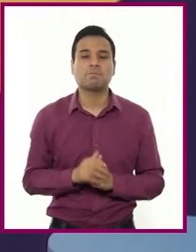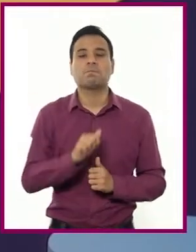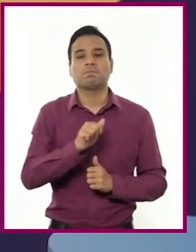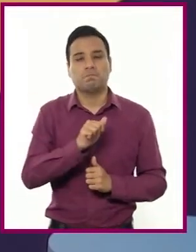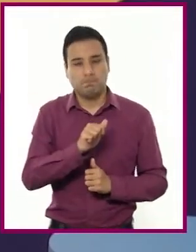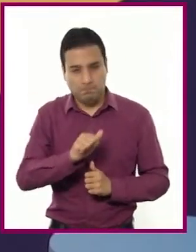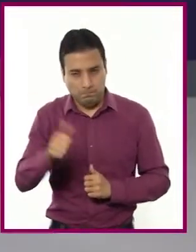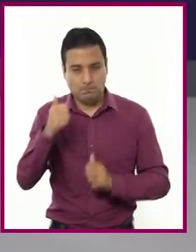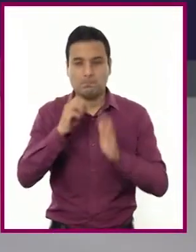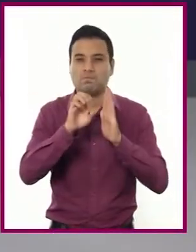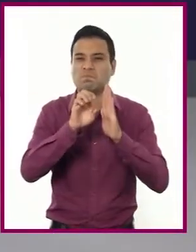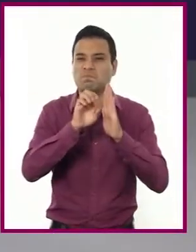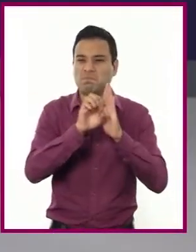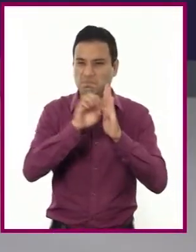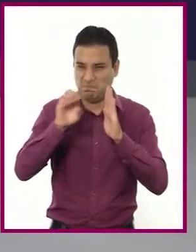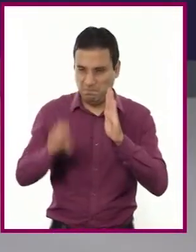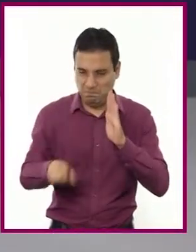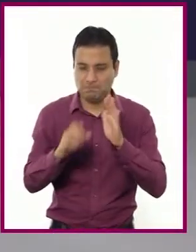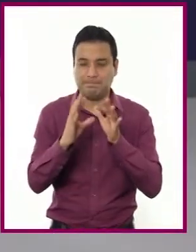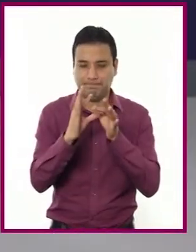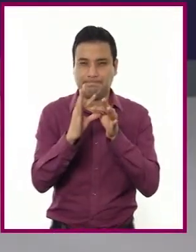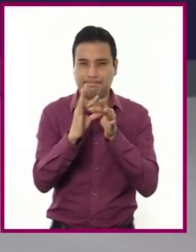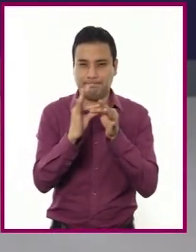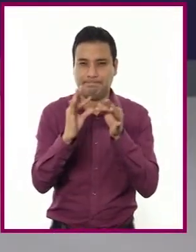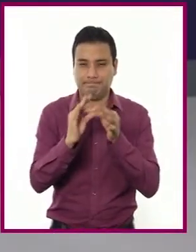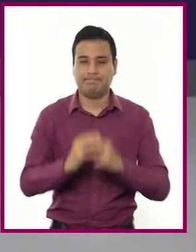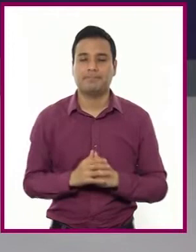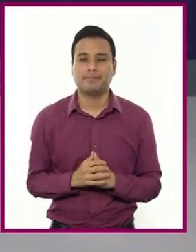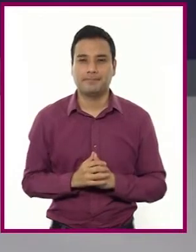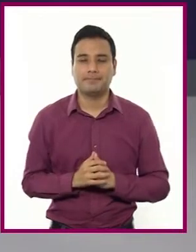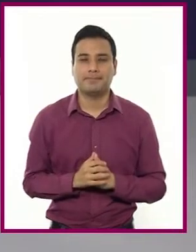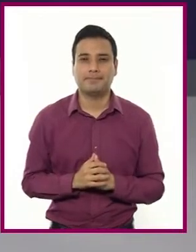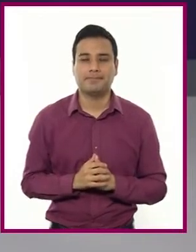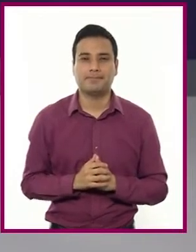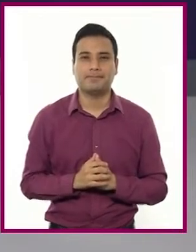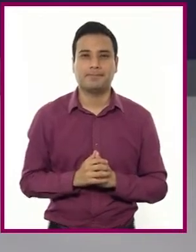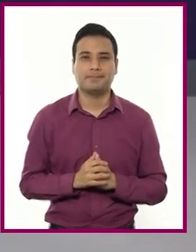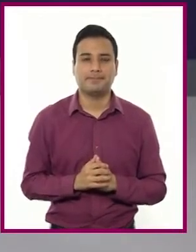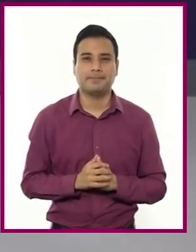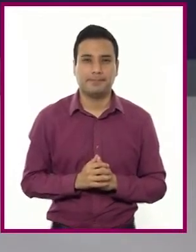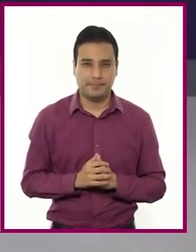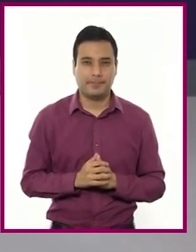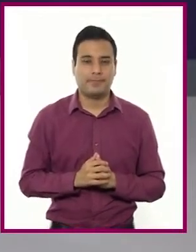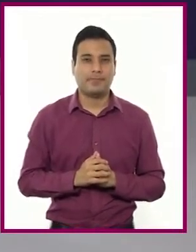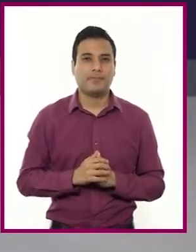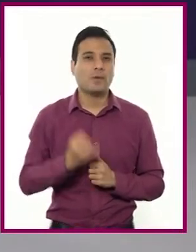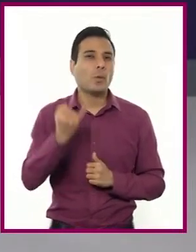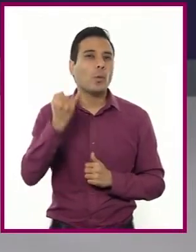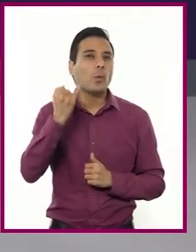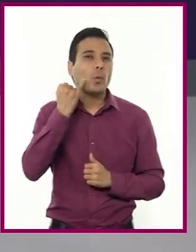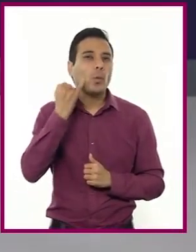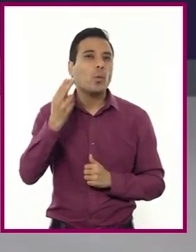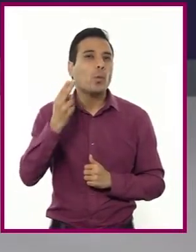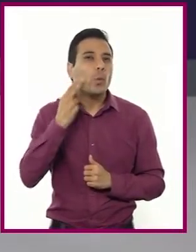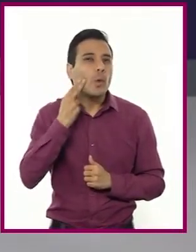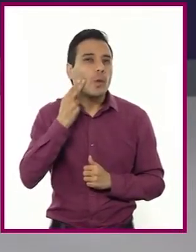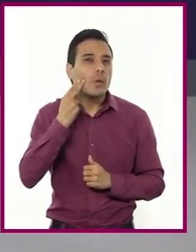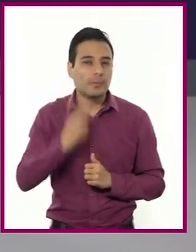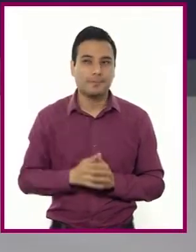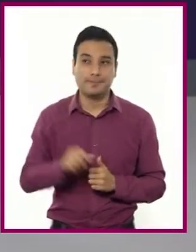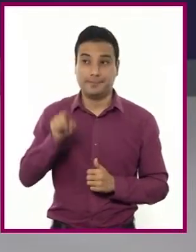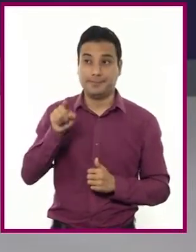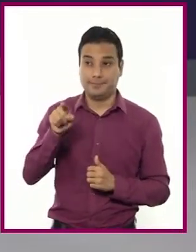distinta. Vamos a calcular en cuántos años la edad de Juan va a ser el doble que la edad de